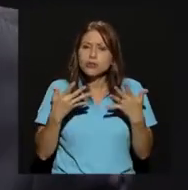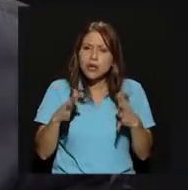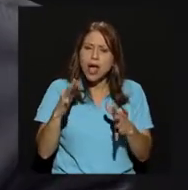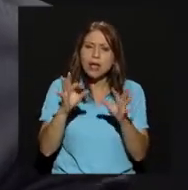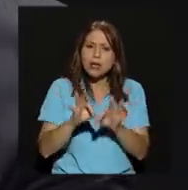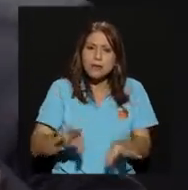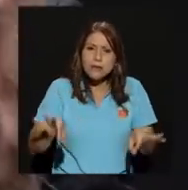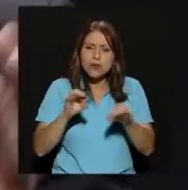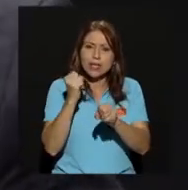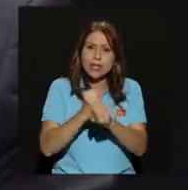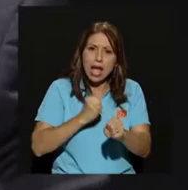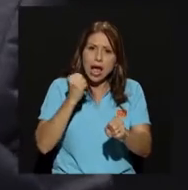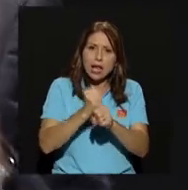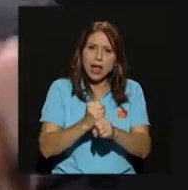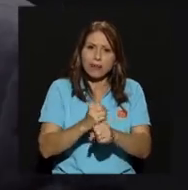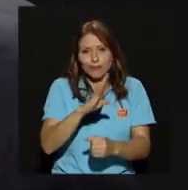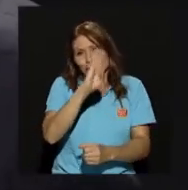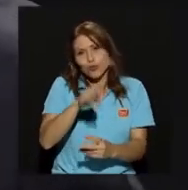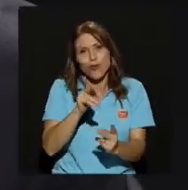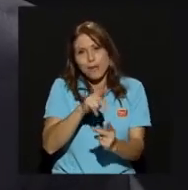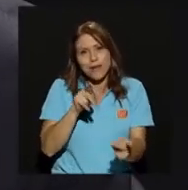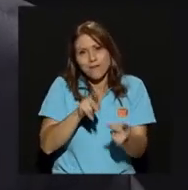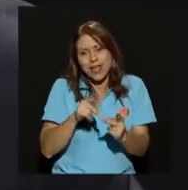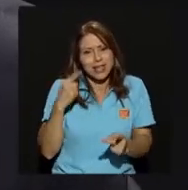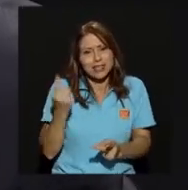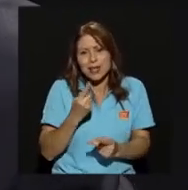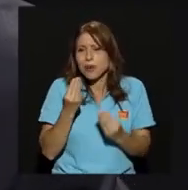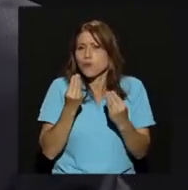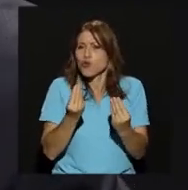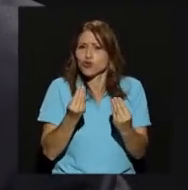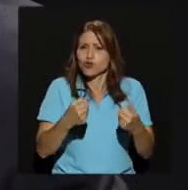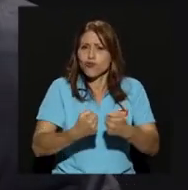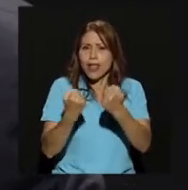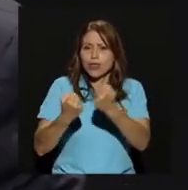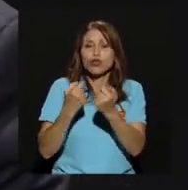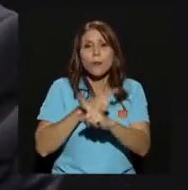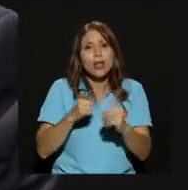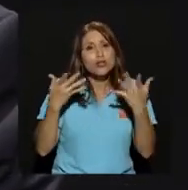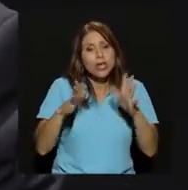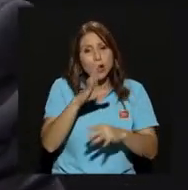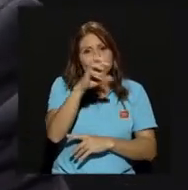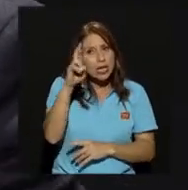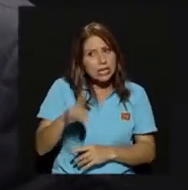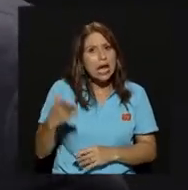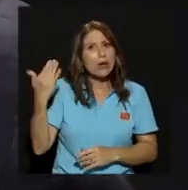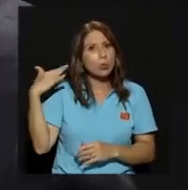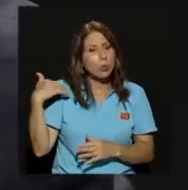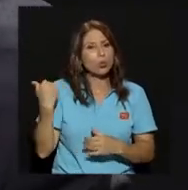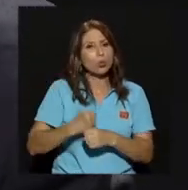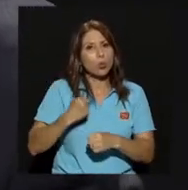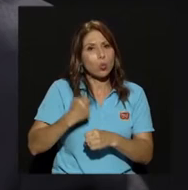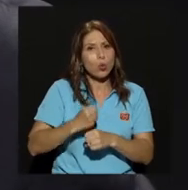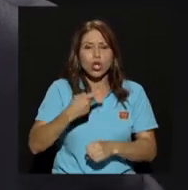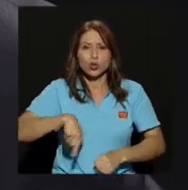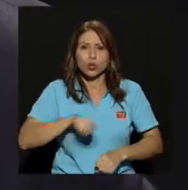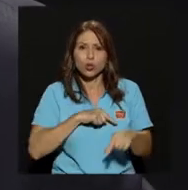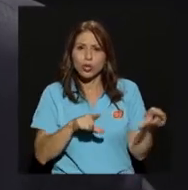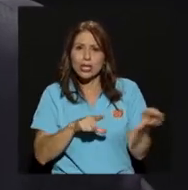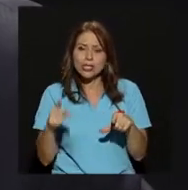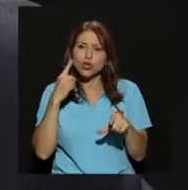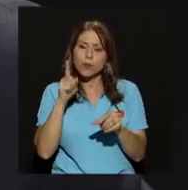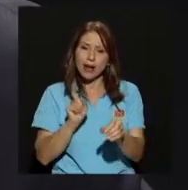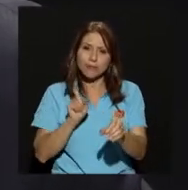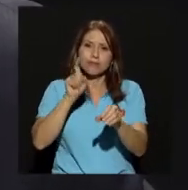importante nunca perfecta y siempre tenemos montones de retos pero costa rica había hecho su tarea y estábamos listos para ingresar